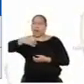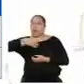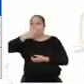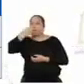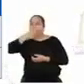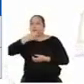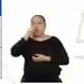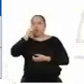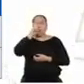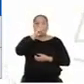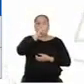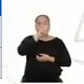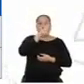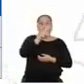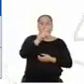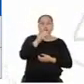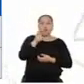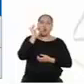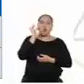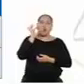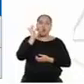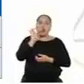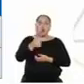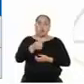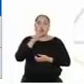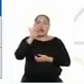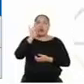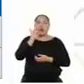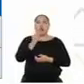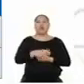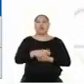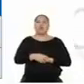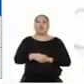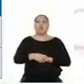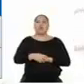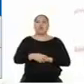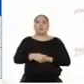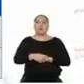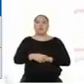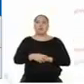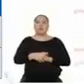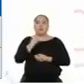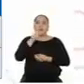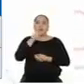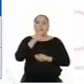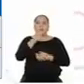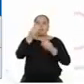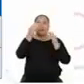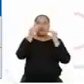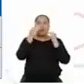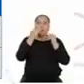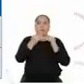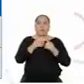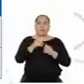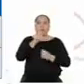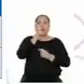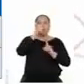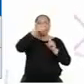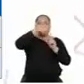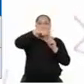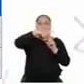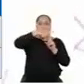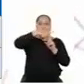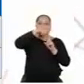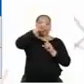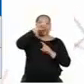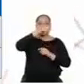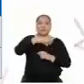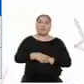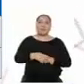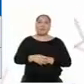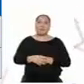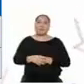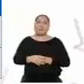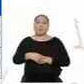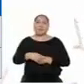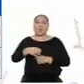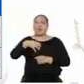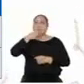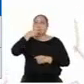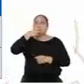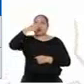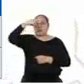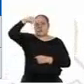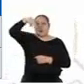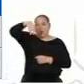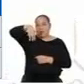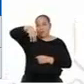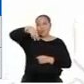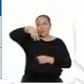manzana 21,8 gramos. Si representamos al número de tazas de leche con la letra T y al número de manzanas